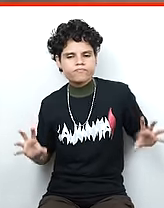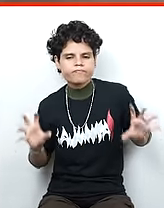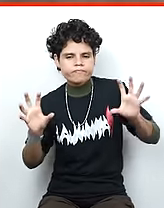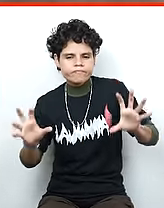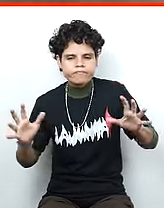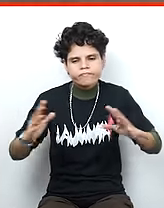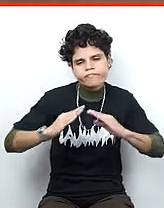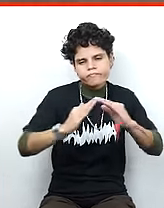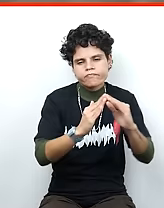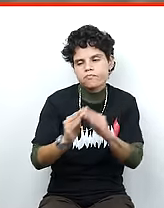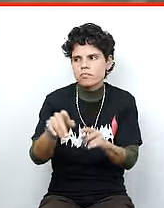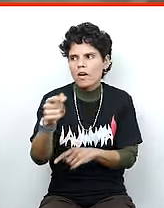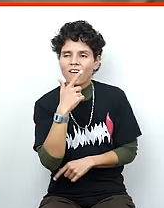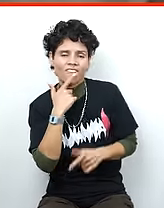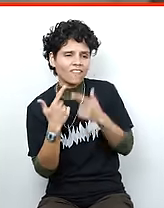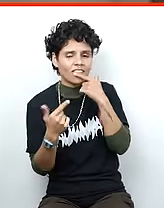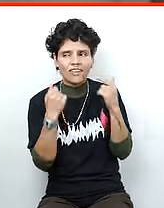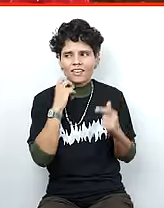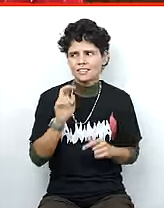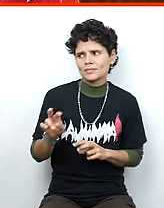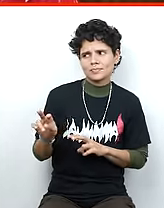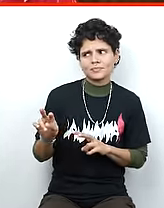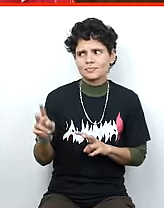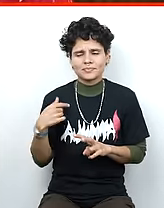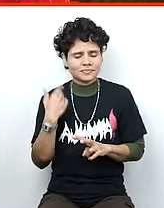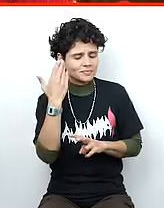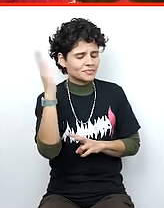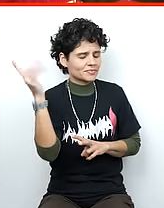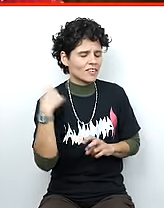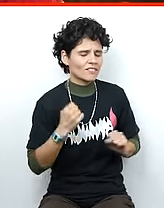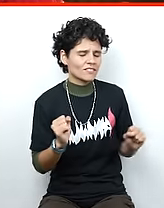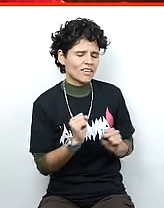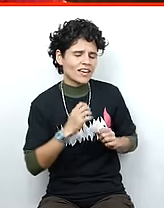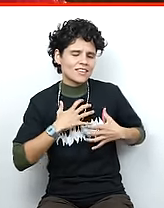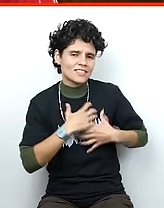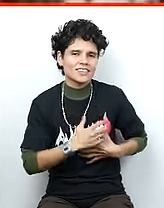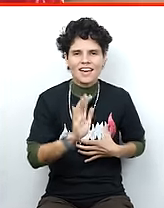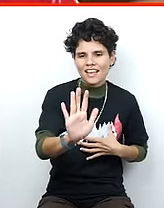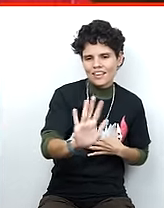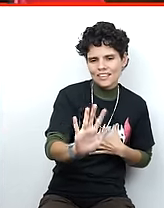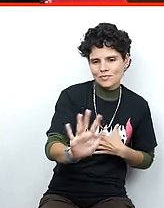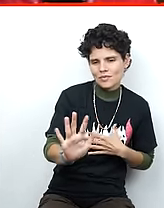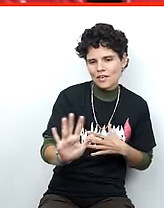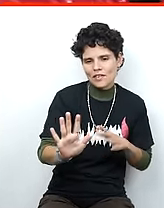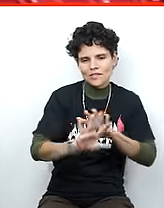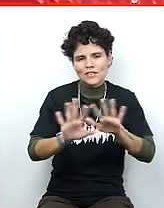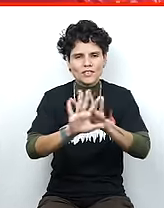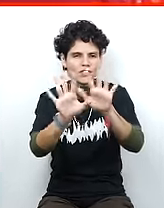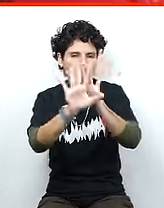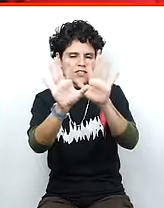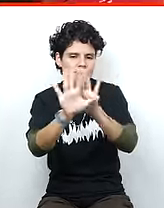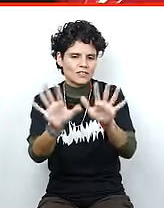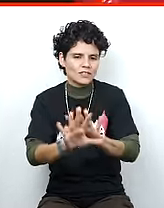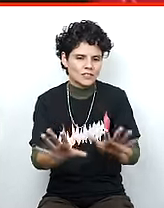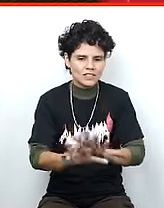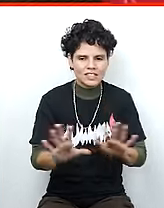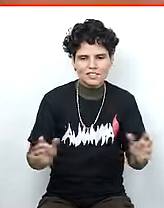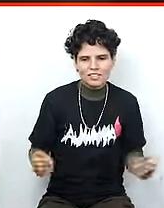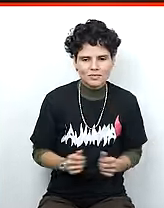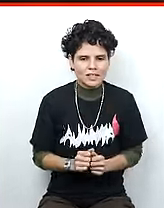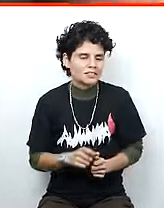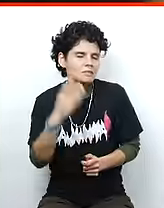ahora Toto Gil están creyéndose vivo, a mí me tocó mal, por eso ahora soy frío, y hasta ahí nos vamos. ¡Wow! Cada vez me voy acordando más.